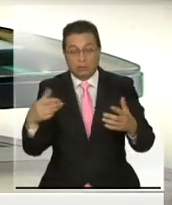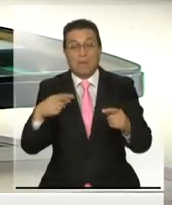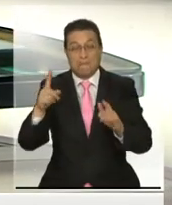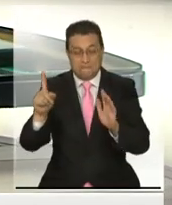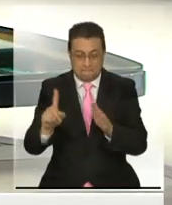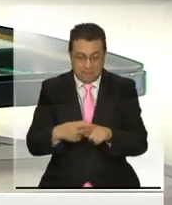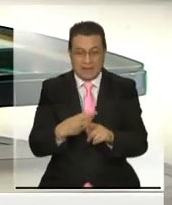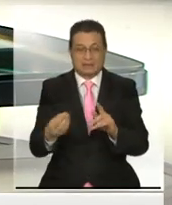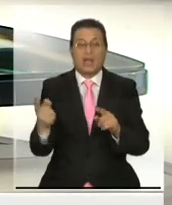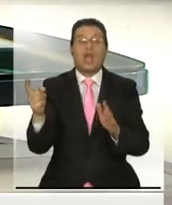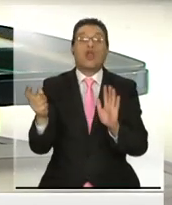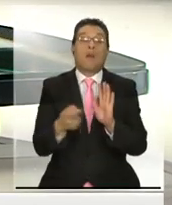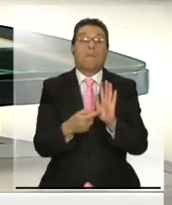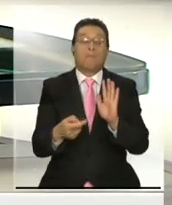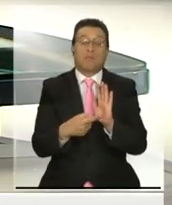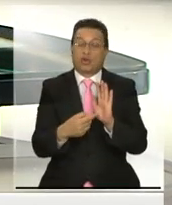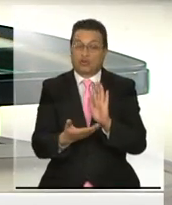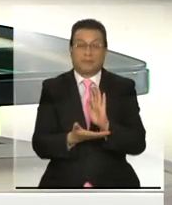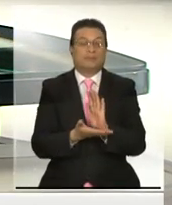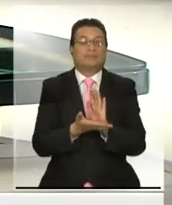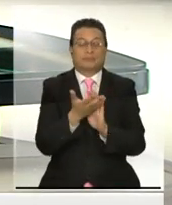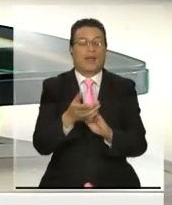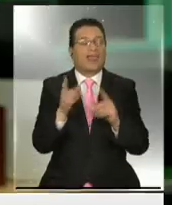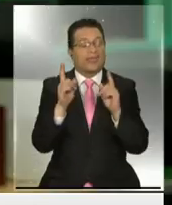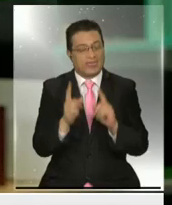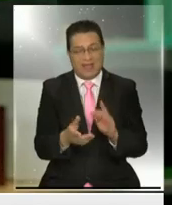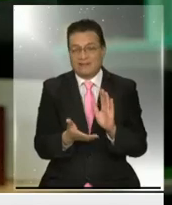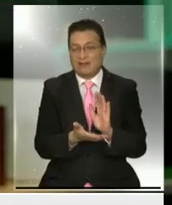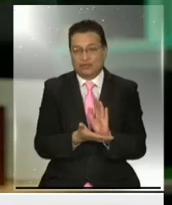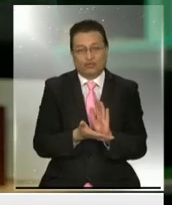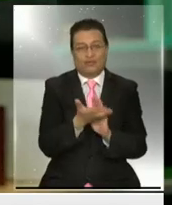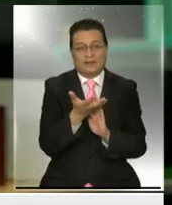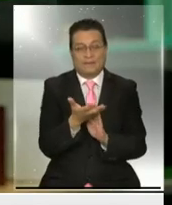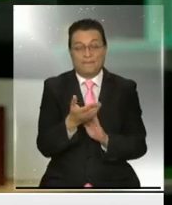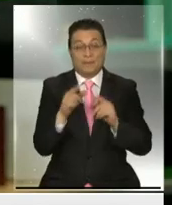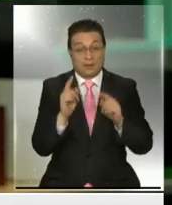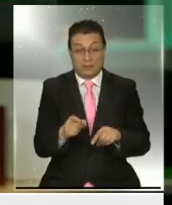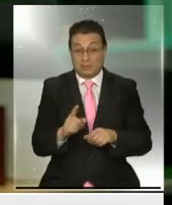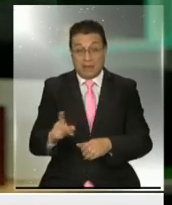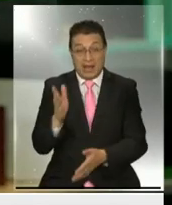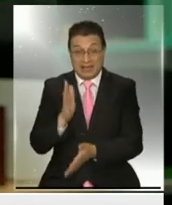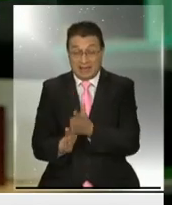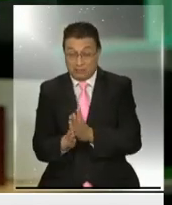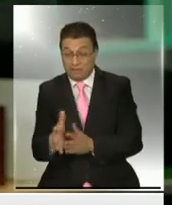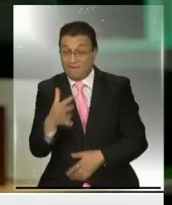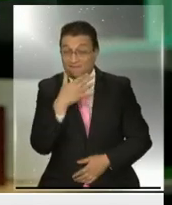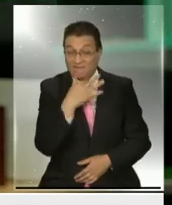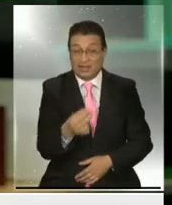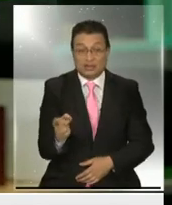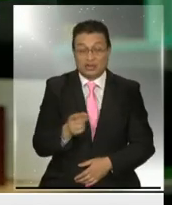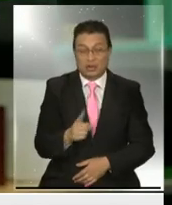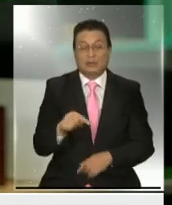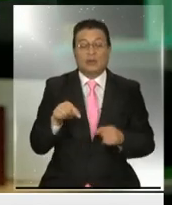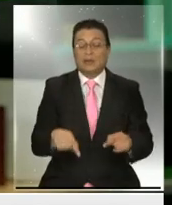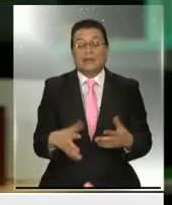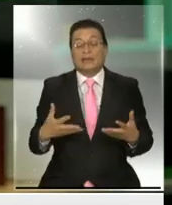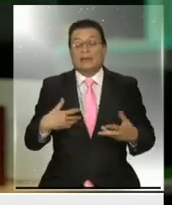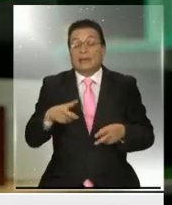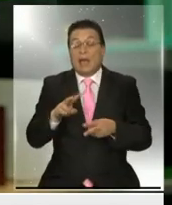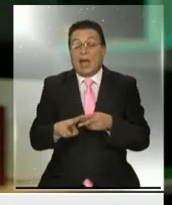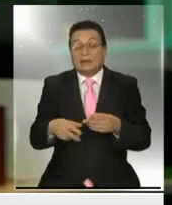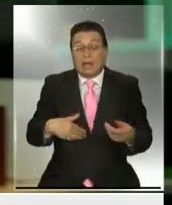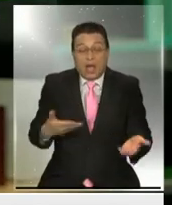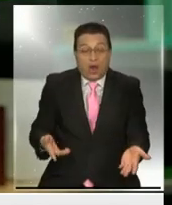tributaria se alojan los impuestos en el en promedio no tienen que subir y eso no es rápido no es fácil entonces qué hacemos en el intertanto